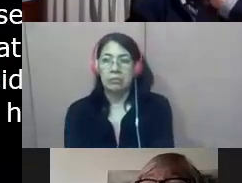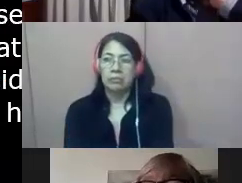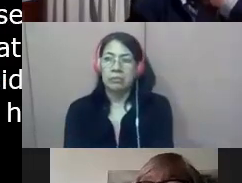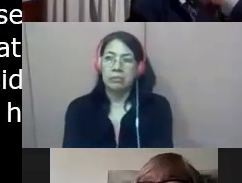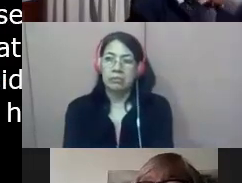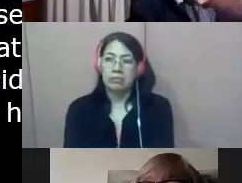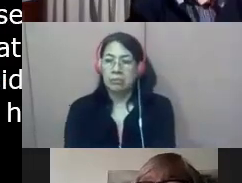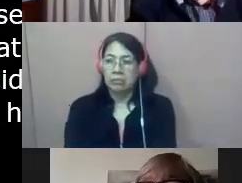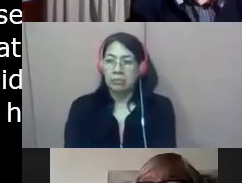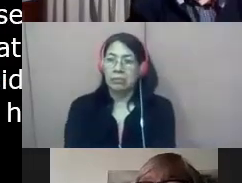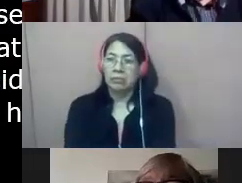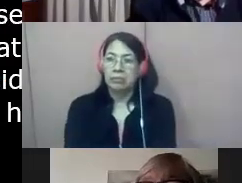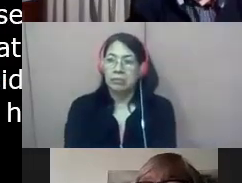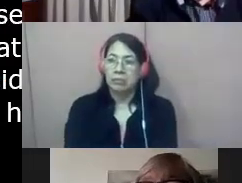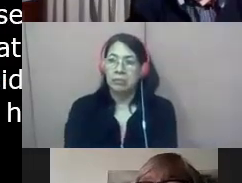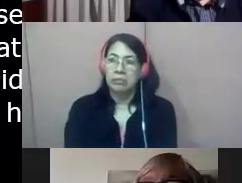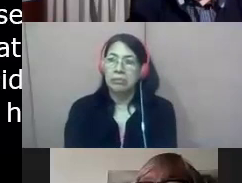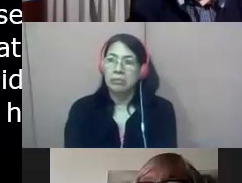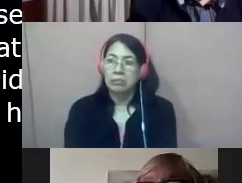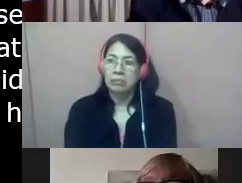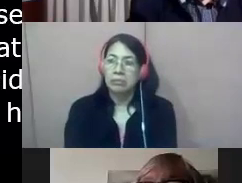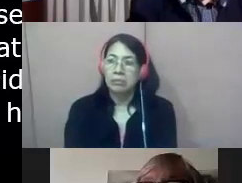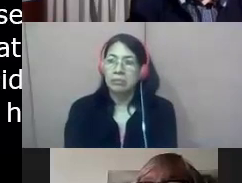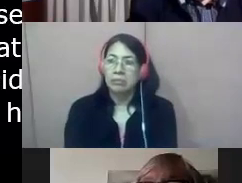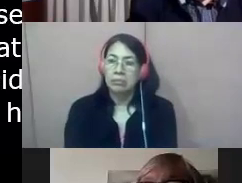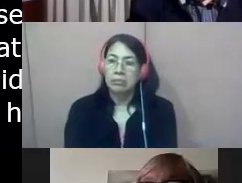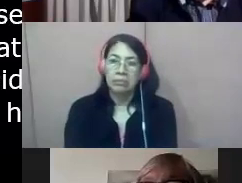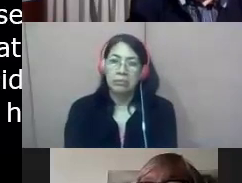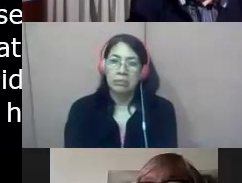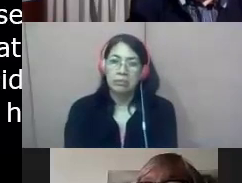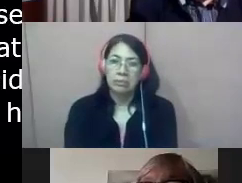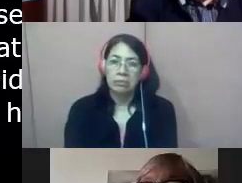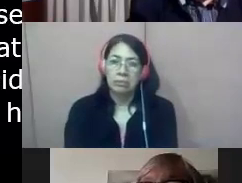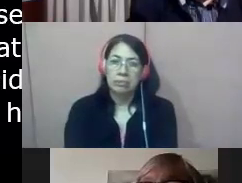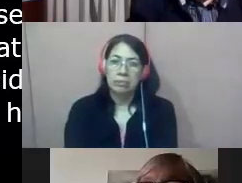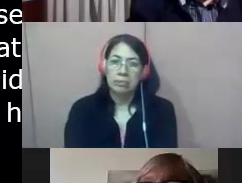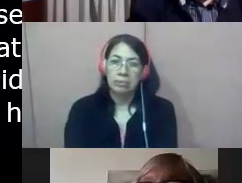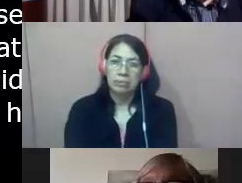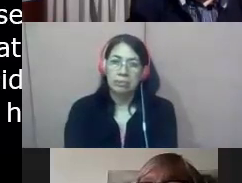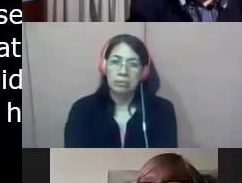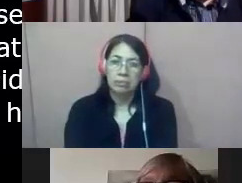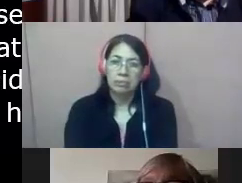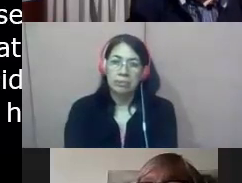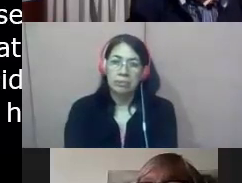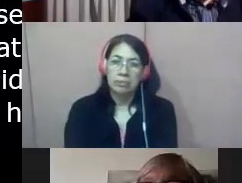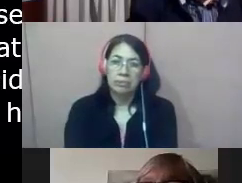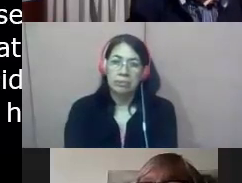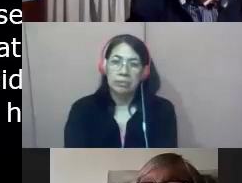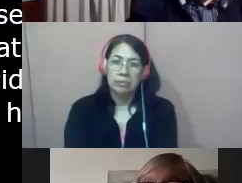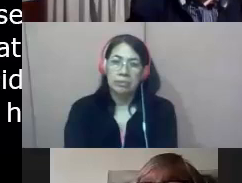las personas con discapacidad. Específicamente el decreto 38/04 en su artículo